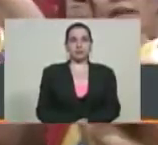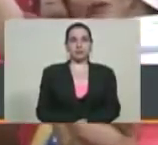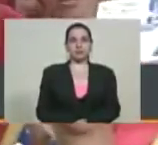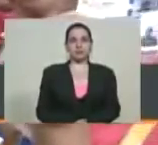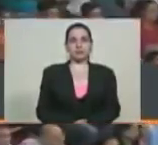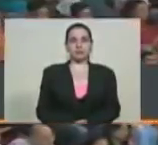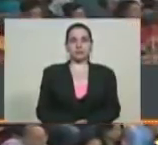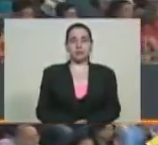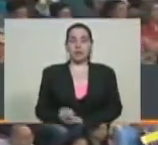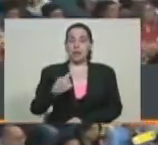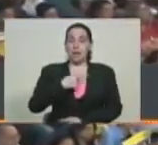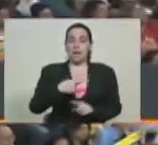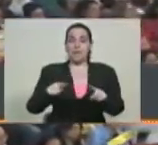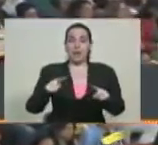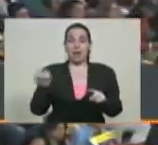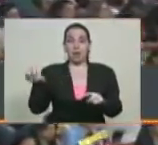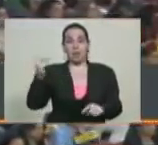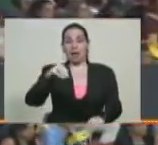Pero además,